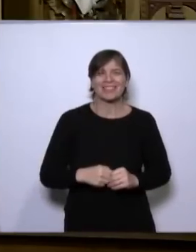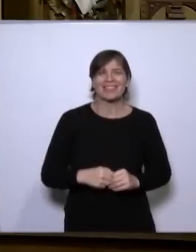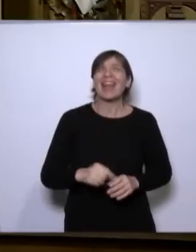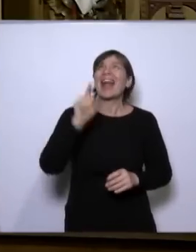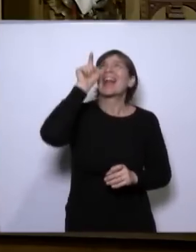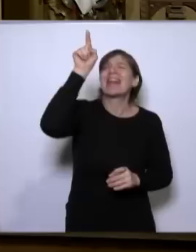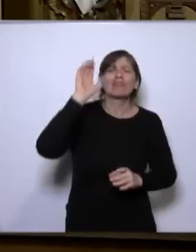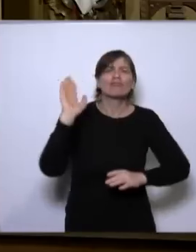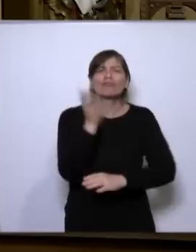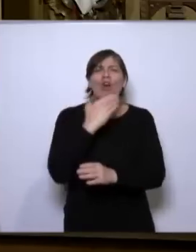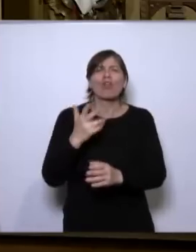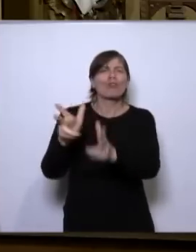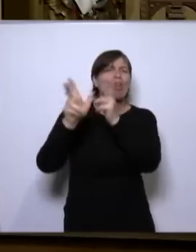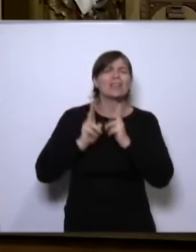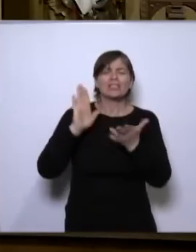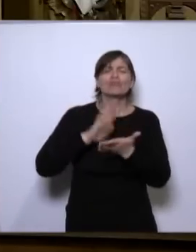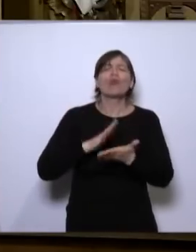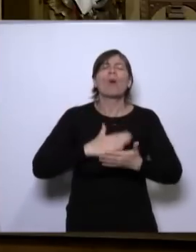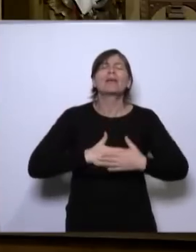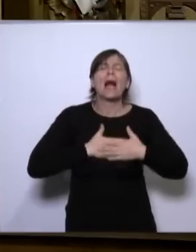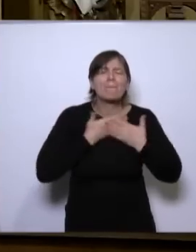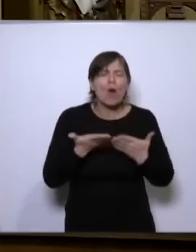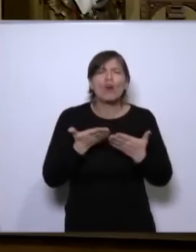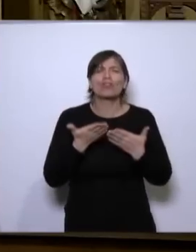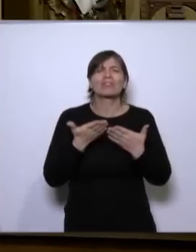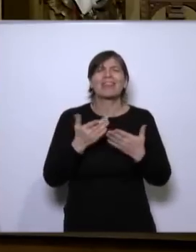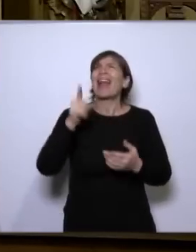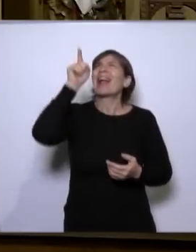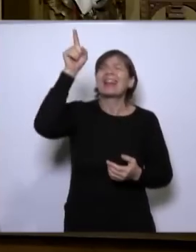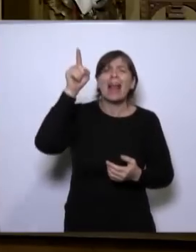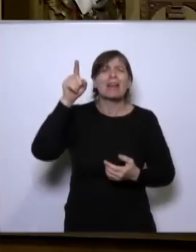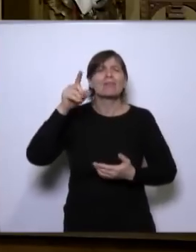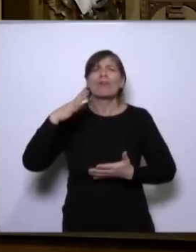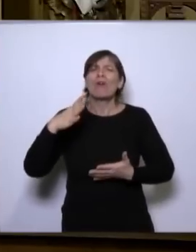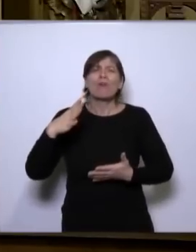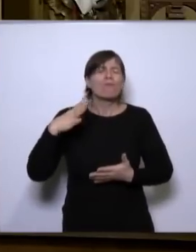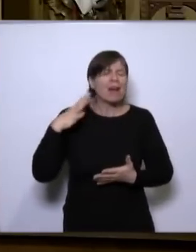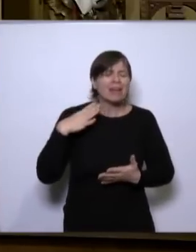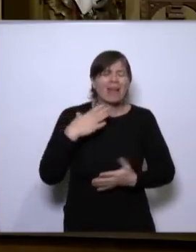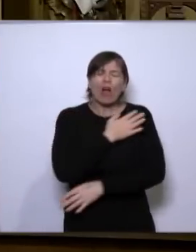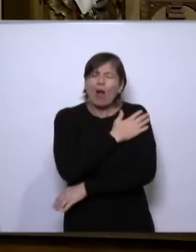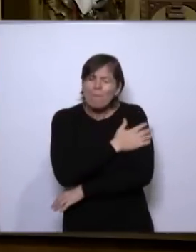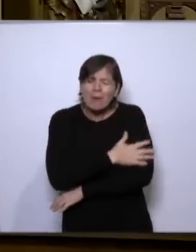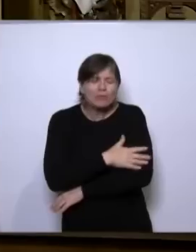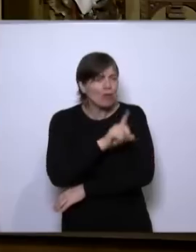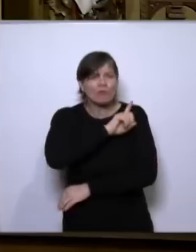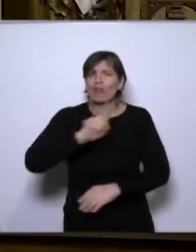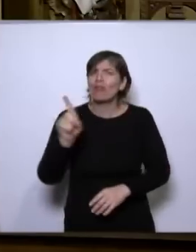Él todo habla de misericordia. Nada en Él es falto de compasión.